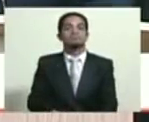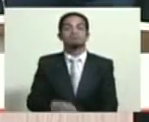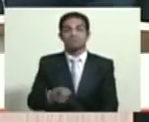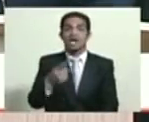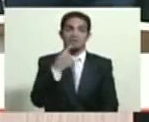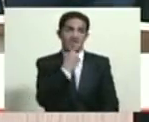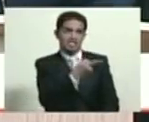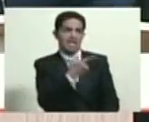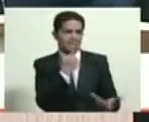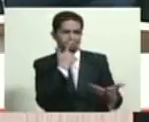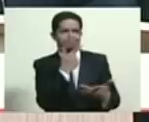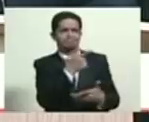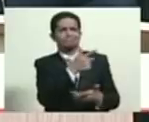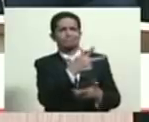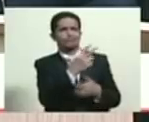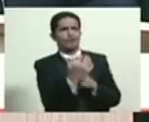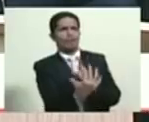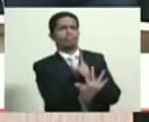lograr.